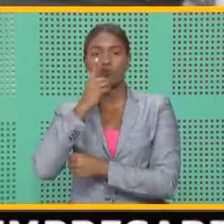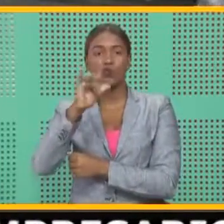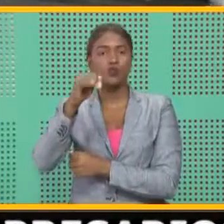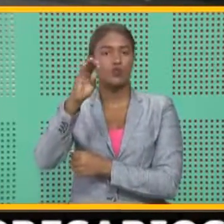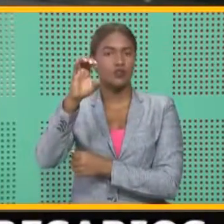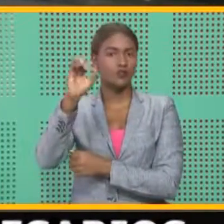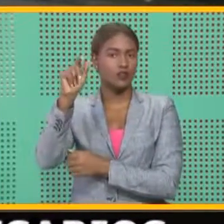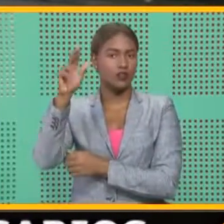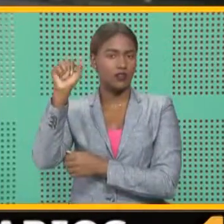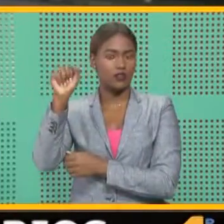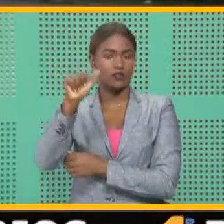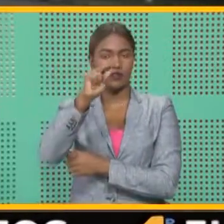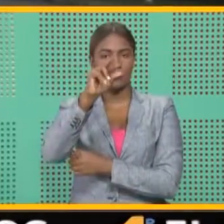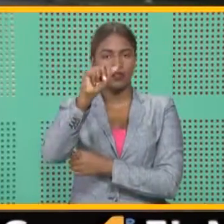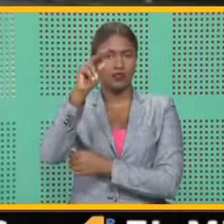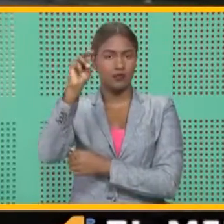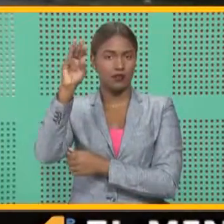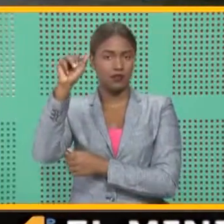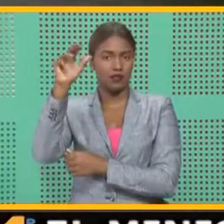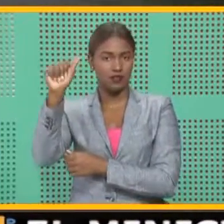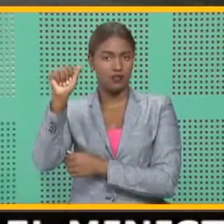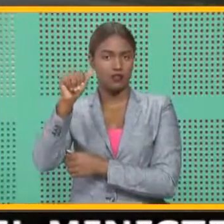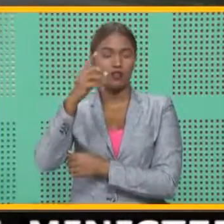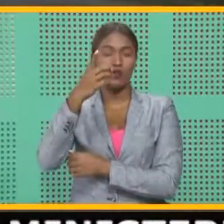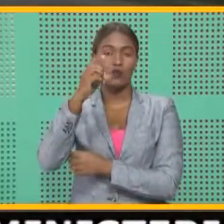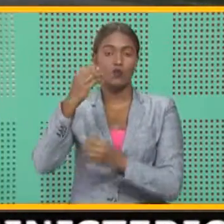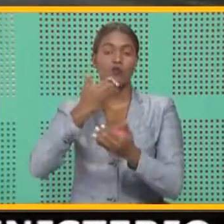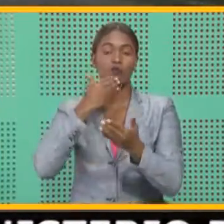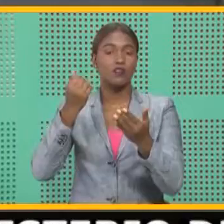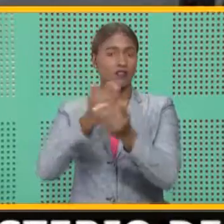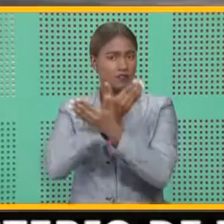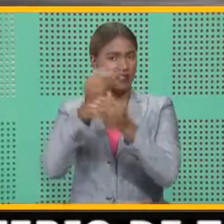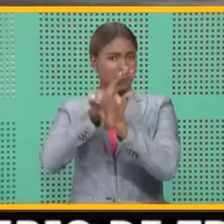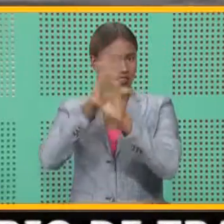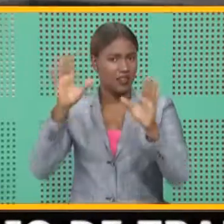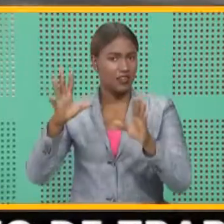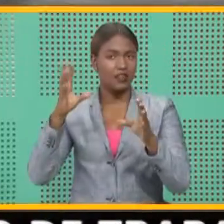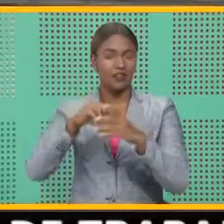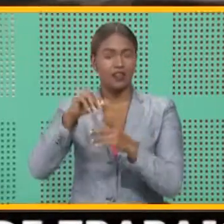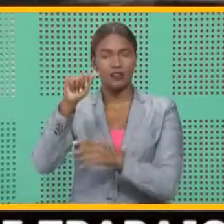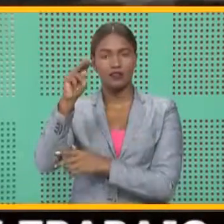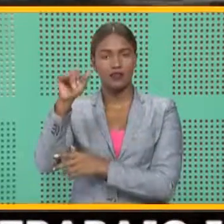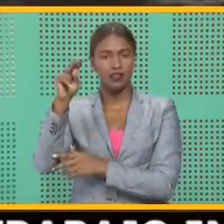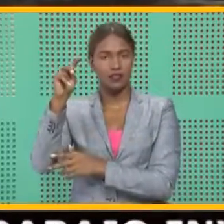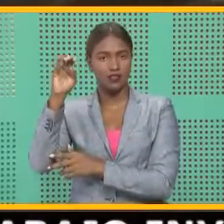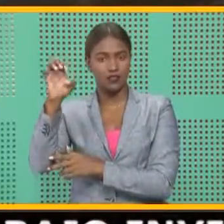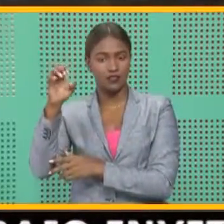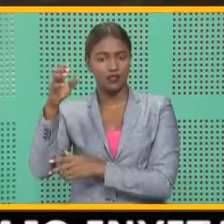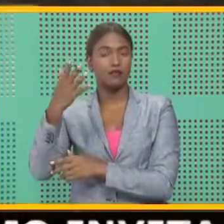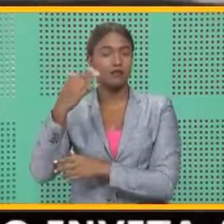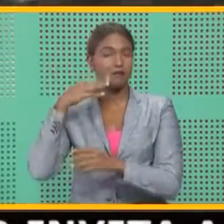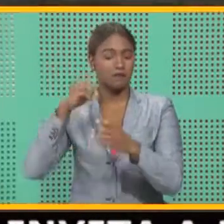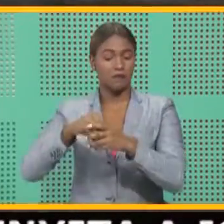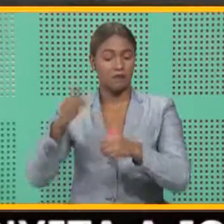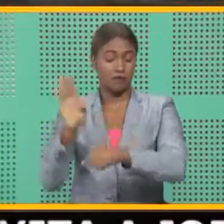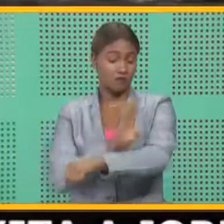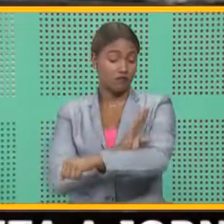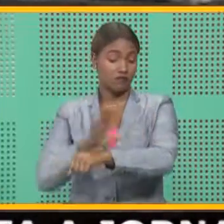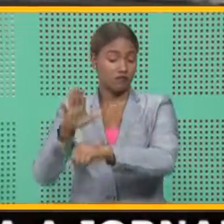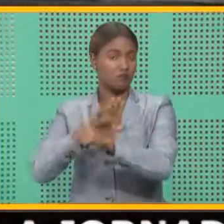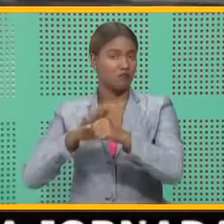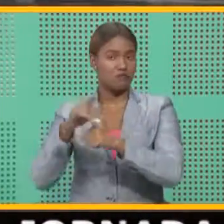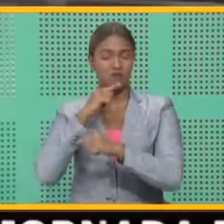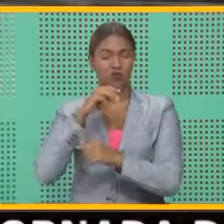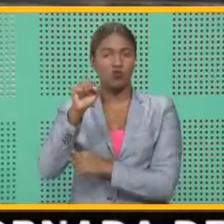Contreras, Villa María, Buenos Aires, Duarte, Villa Carmen, El Almirante y los solares del Almirante. En Barahona,